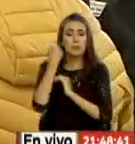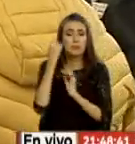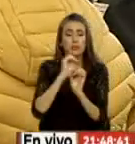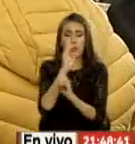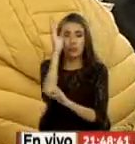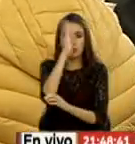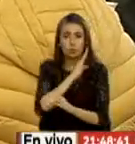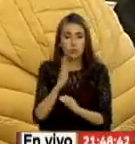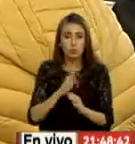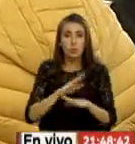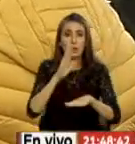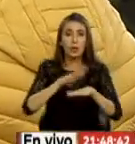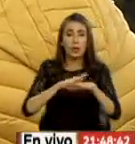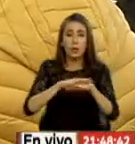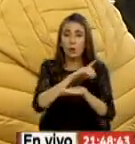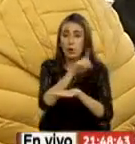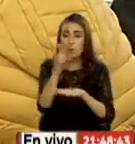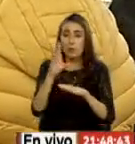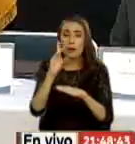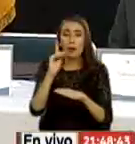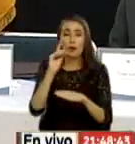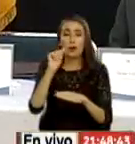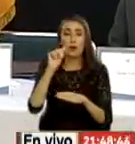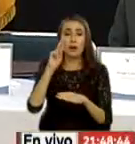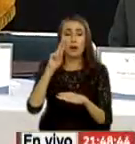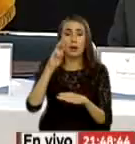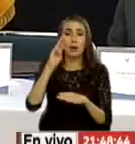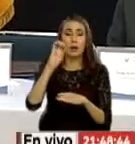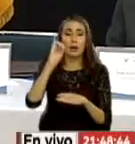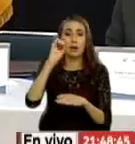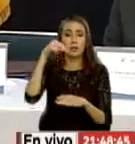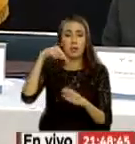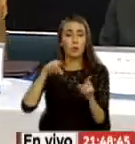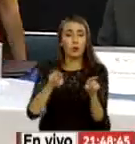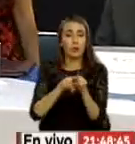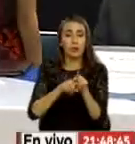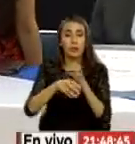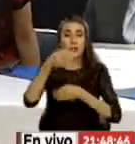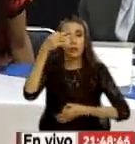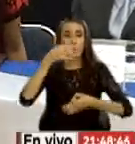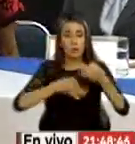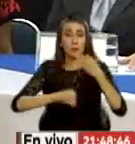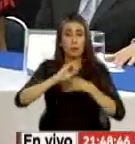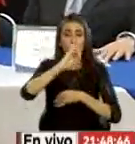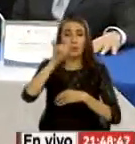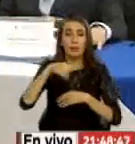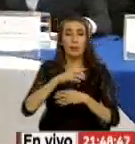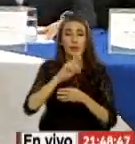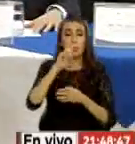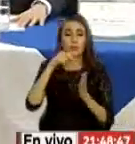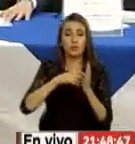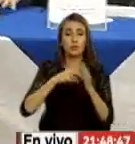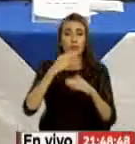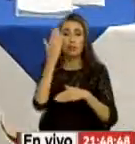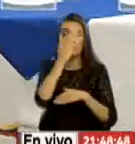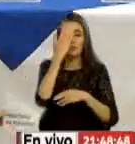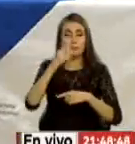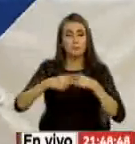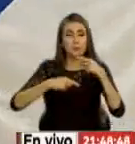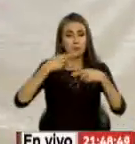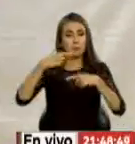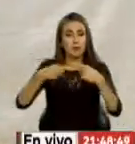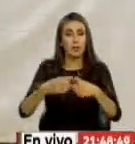repetición en contra de los responsables de la muerte de Darwin García, tal y como también dictaminó la Corte en su informe de julio de 2015. Alex Llanos,